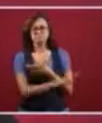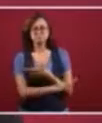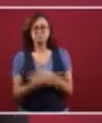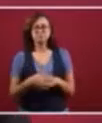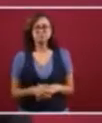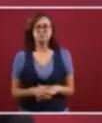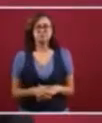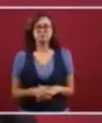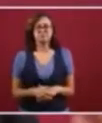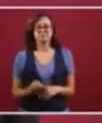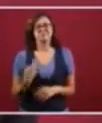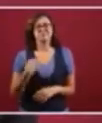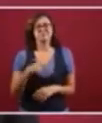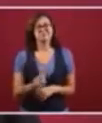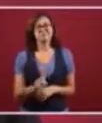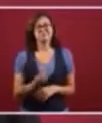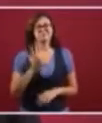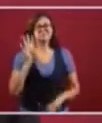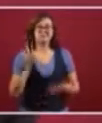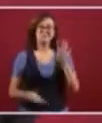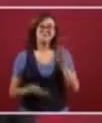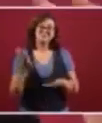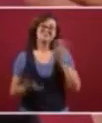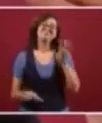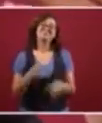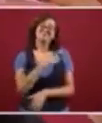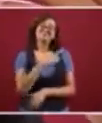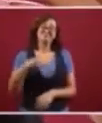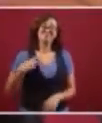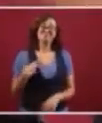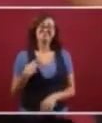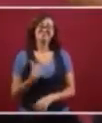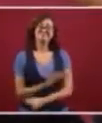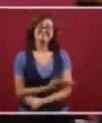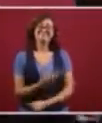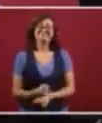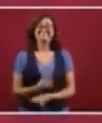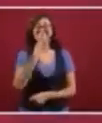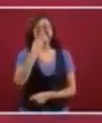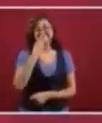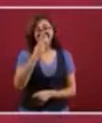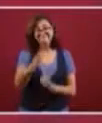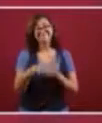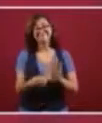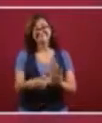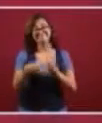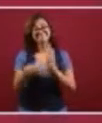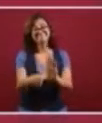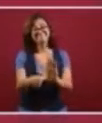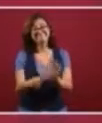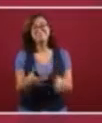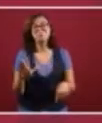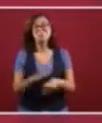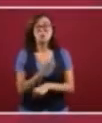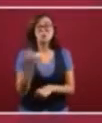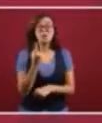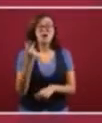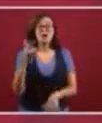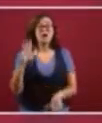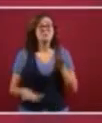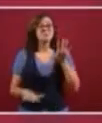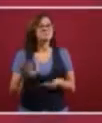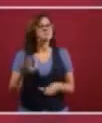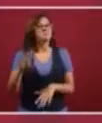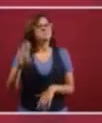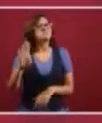a veces se tiene que hablar de esto porque parece como si no hubiese este